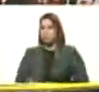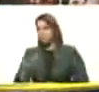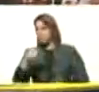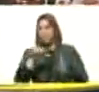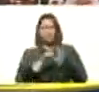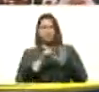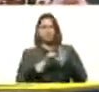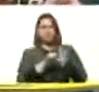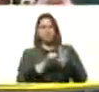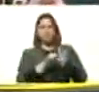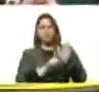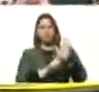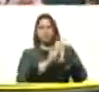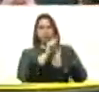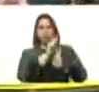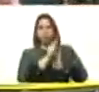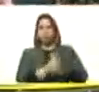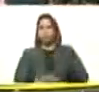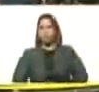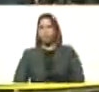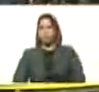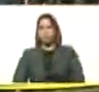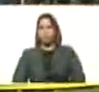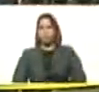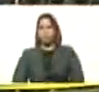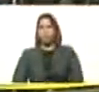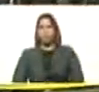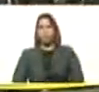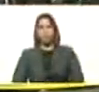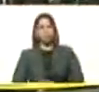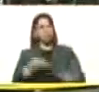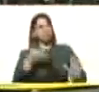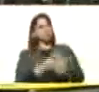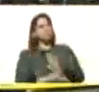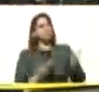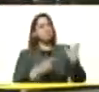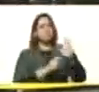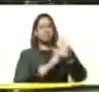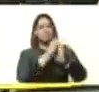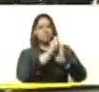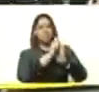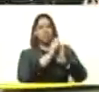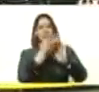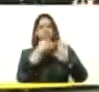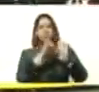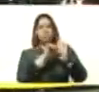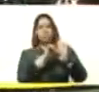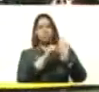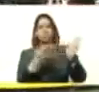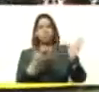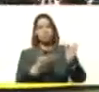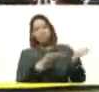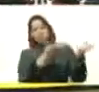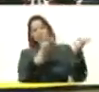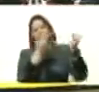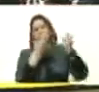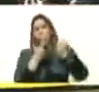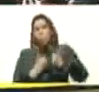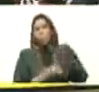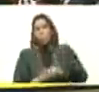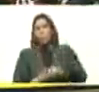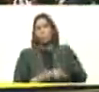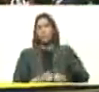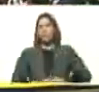se introdujo el termómetro? ¿Qué midió ese termómetro? Diosdado, cuéntamelo todo,